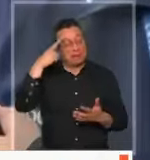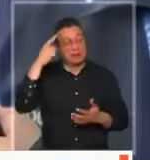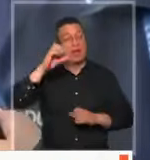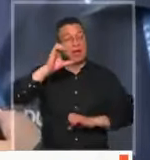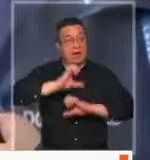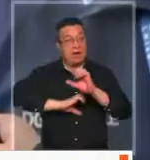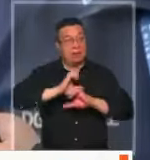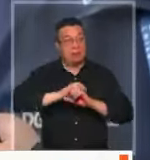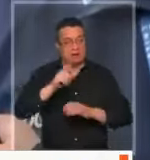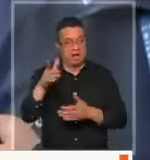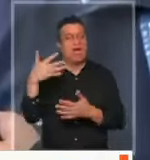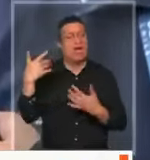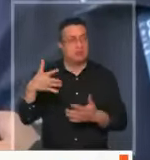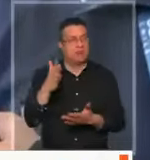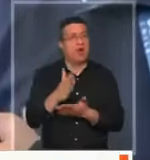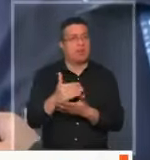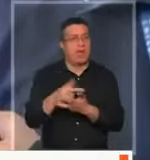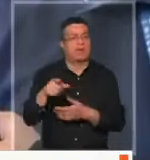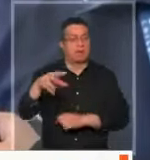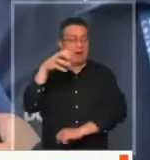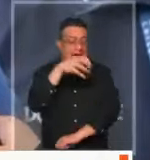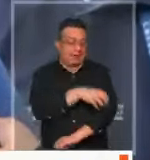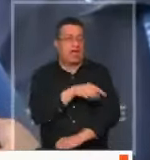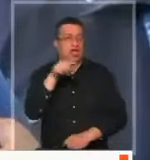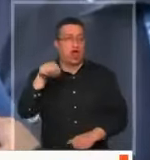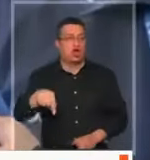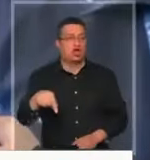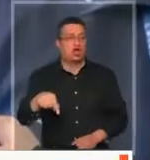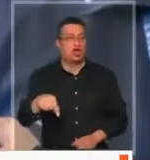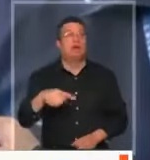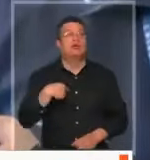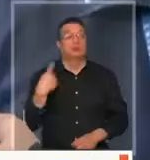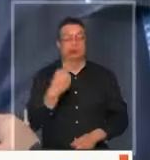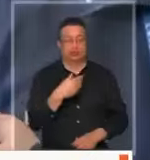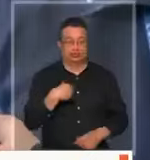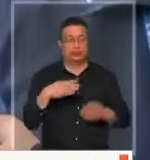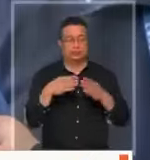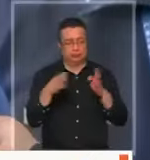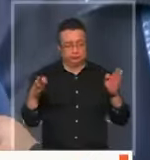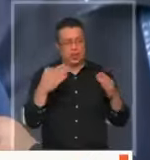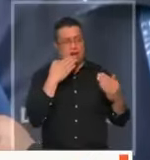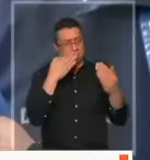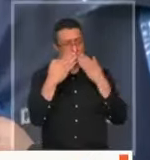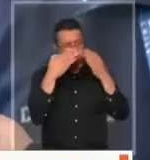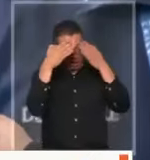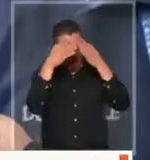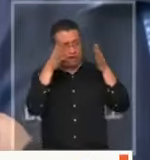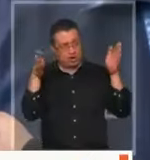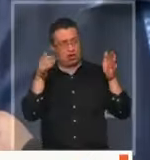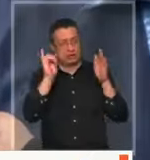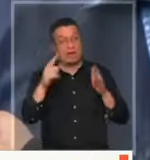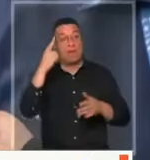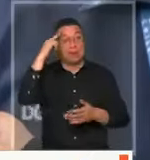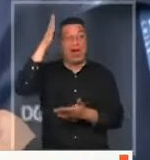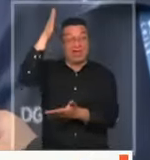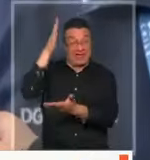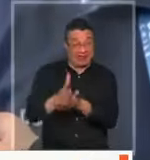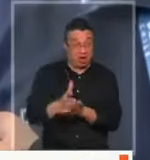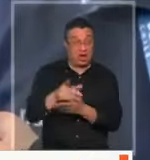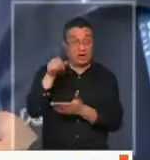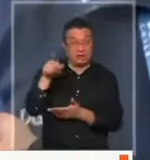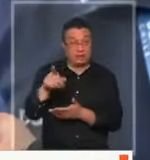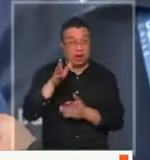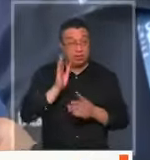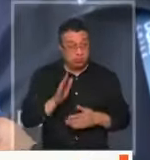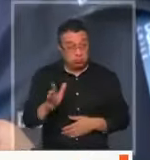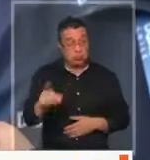empresa estratégica para la región y por lo tanto nosotros seguimos abiertos al diálogo. Pero nuevamente, quienes tienen que tomar esta decisión, la decisión de